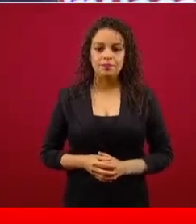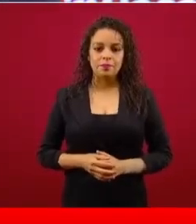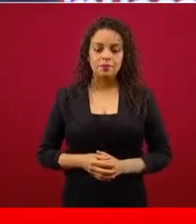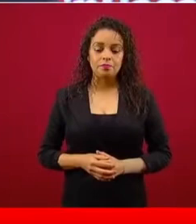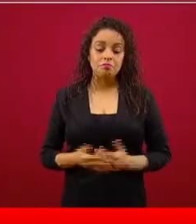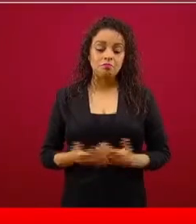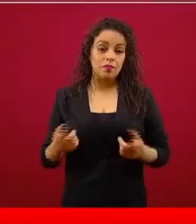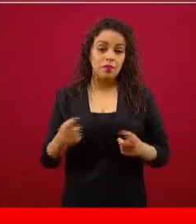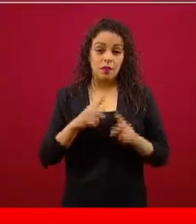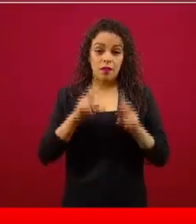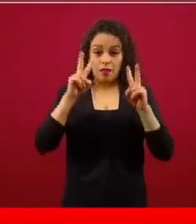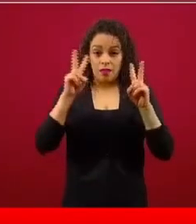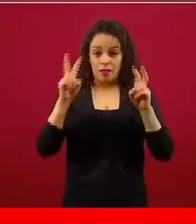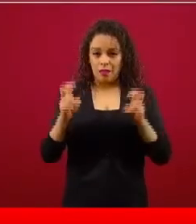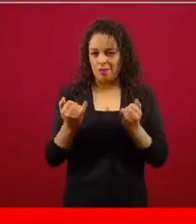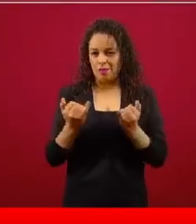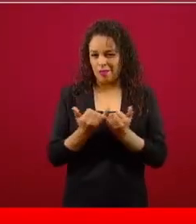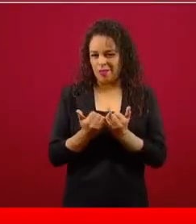temas de este tipo, ¿no?